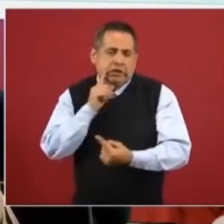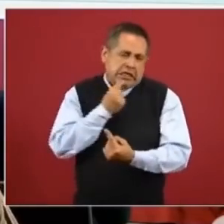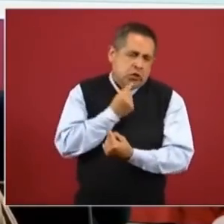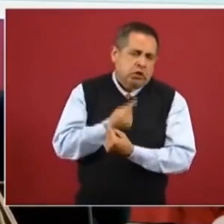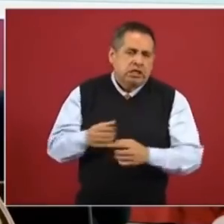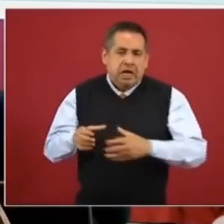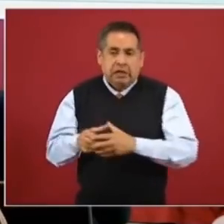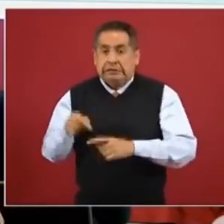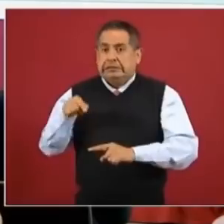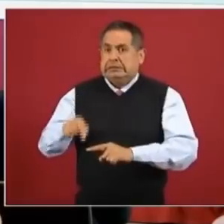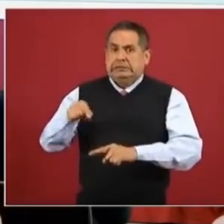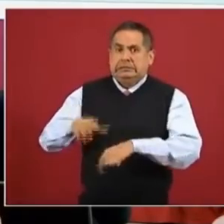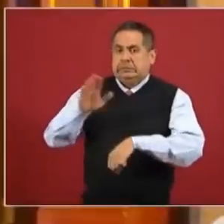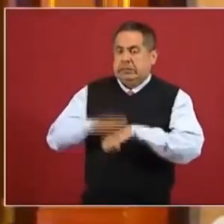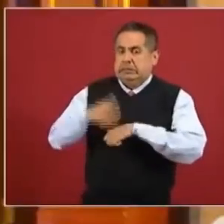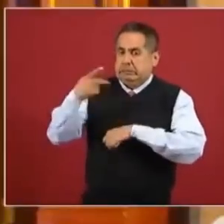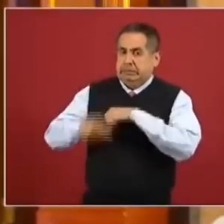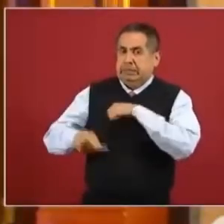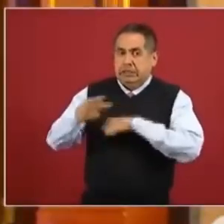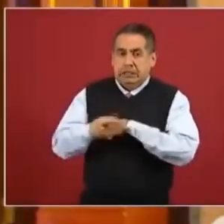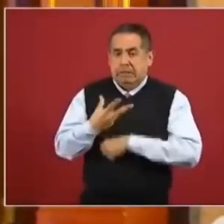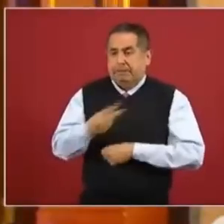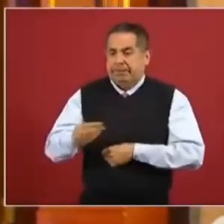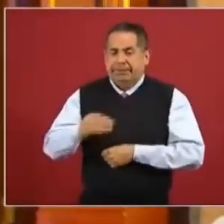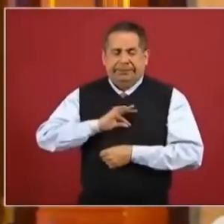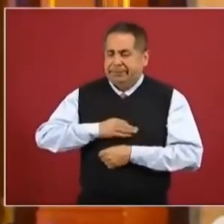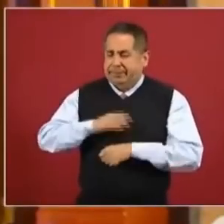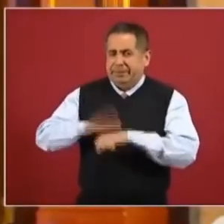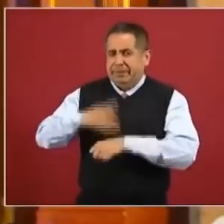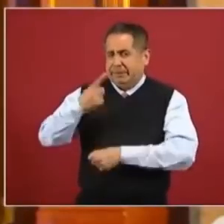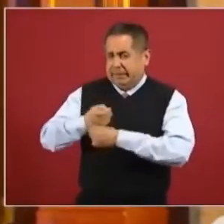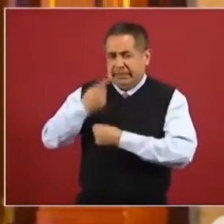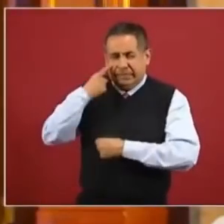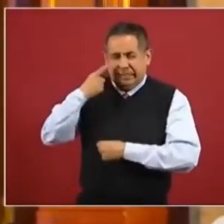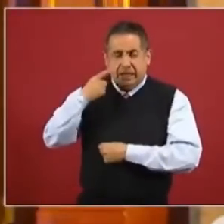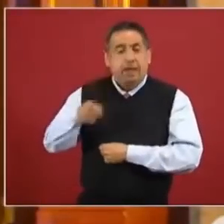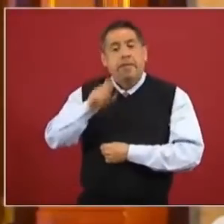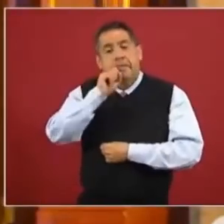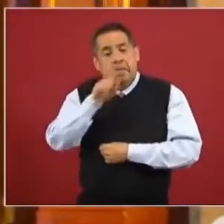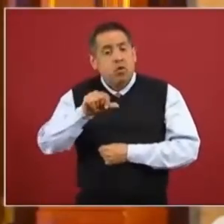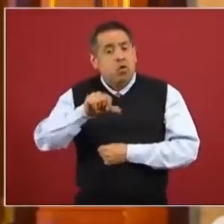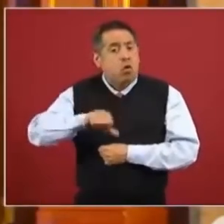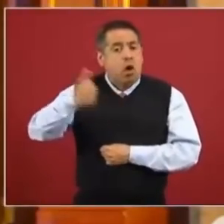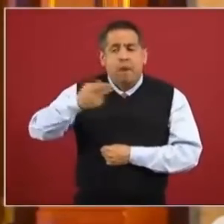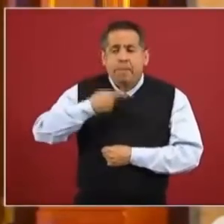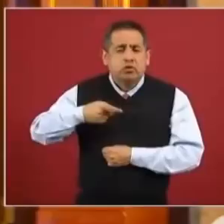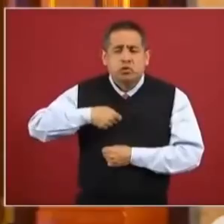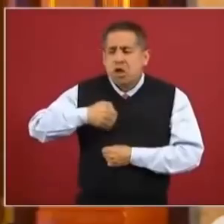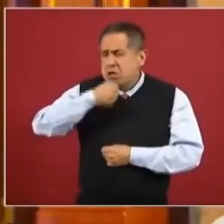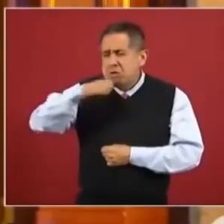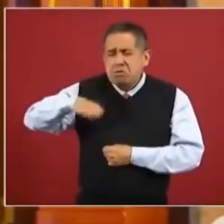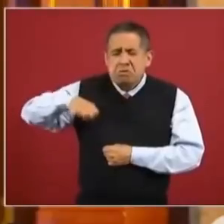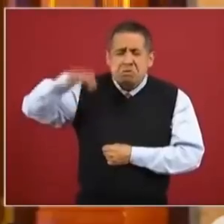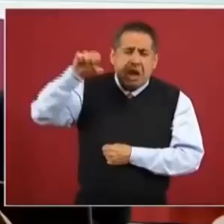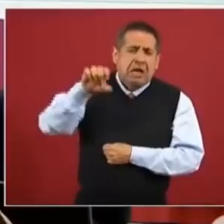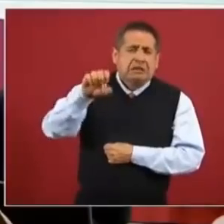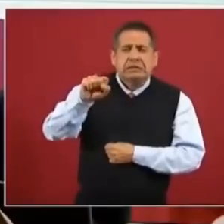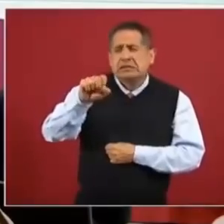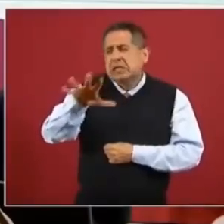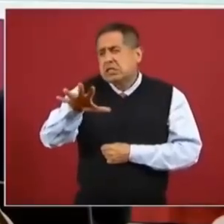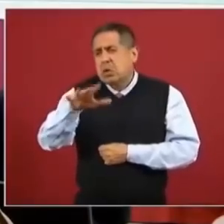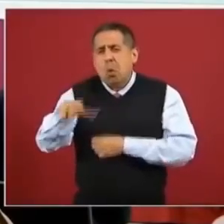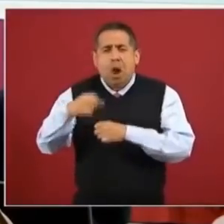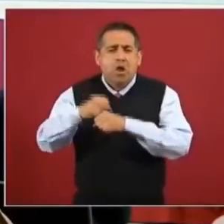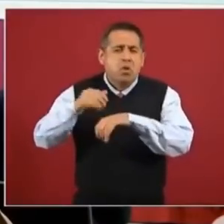niñas, ellos son nuestro principal grupo vulnerable. Pero también las personas que ya pasan de 60 a